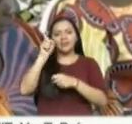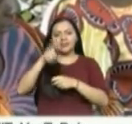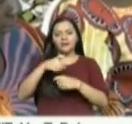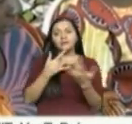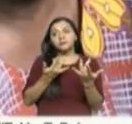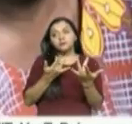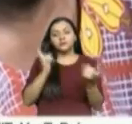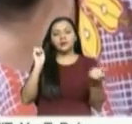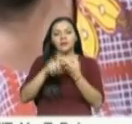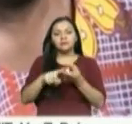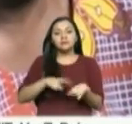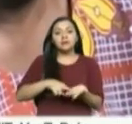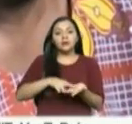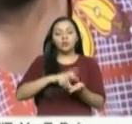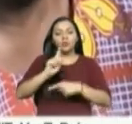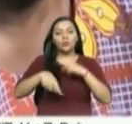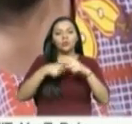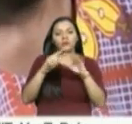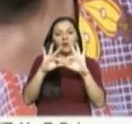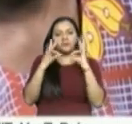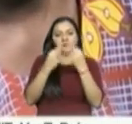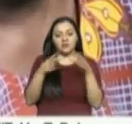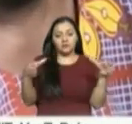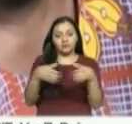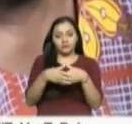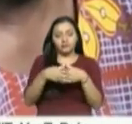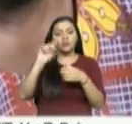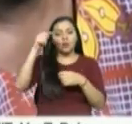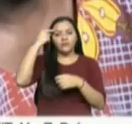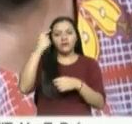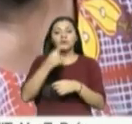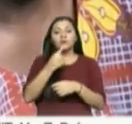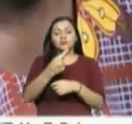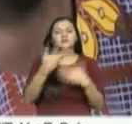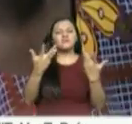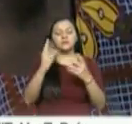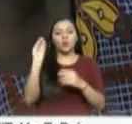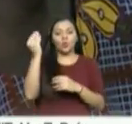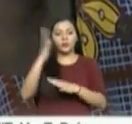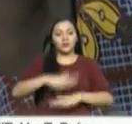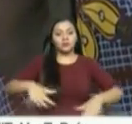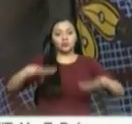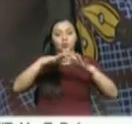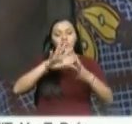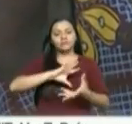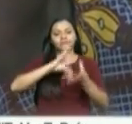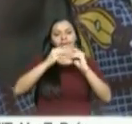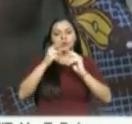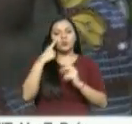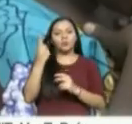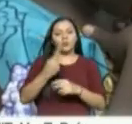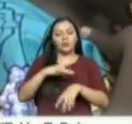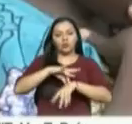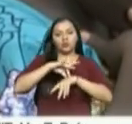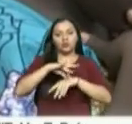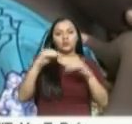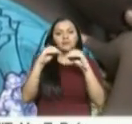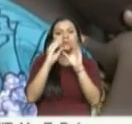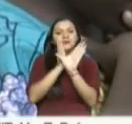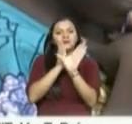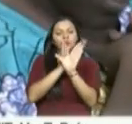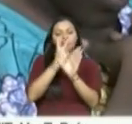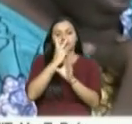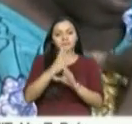esperar antes de reunirse con sus familias. El gobierno declaró que las jóvenes están siendo sometidas a pruebas médicas y psicológicas